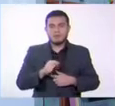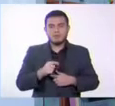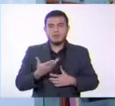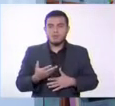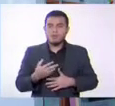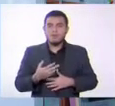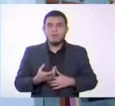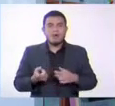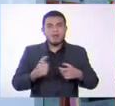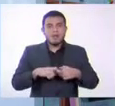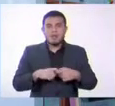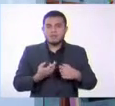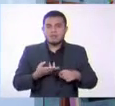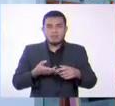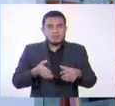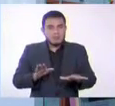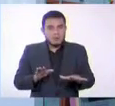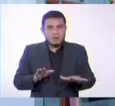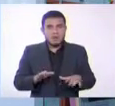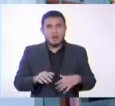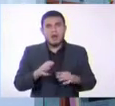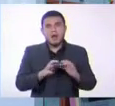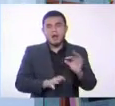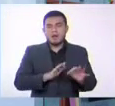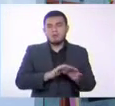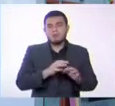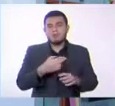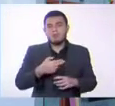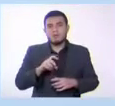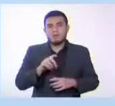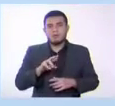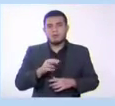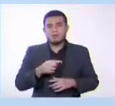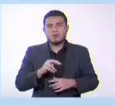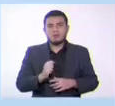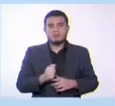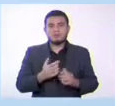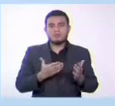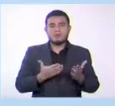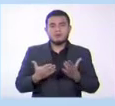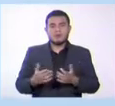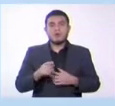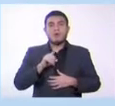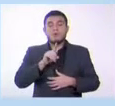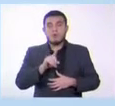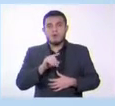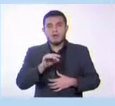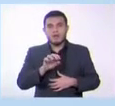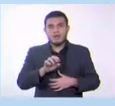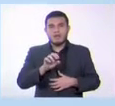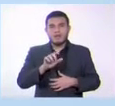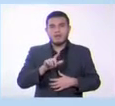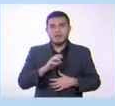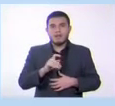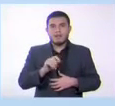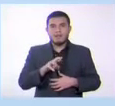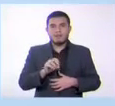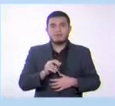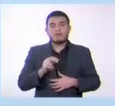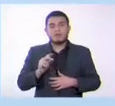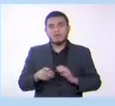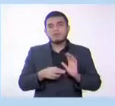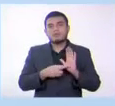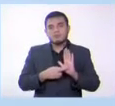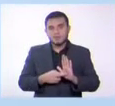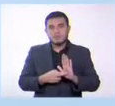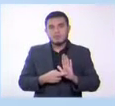sencillo, ya que cada átomo de hidrógeno aporta un electrón. Esto se representa